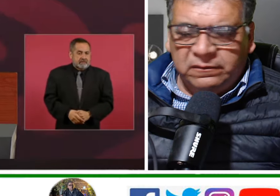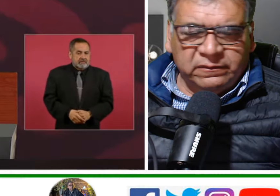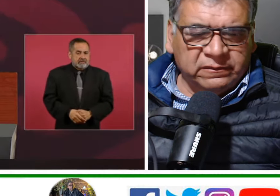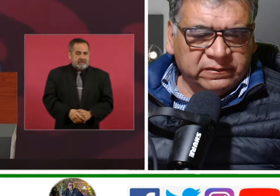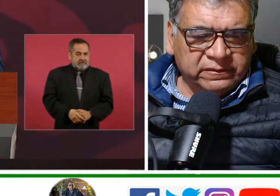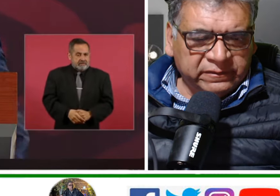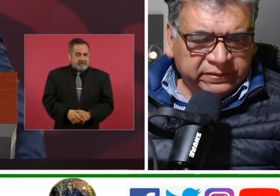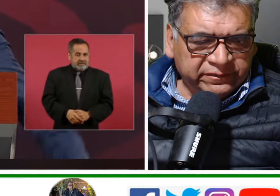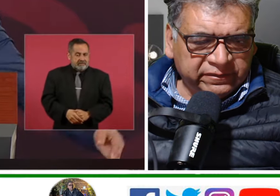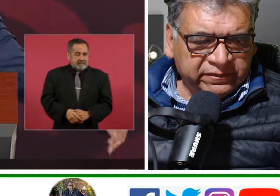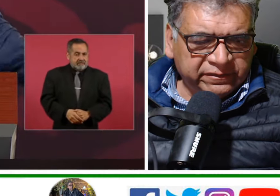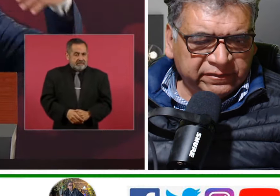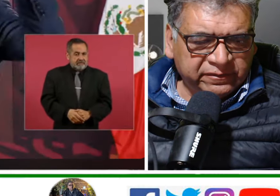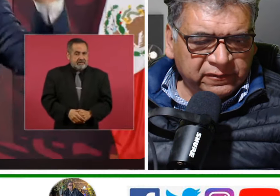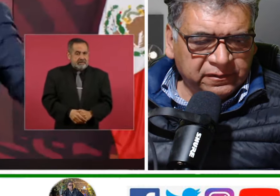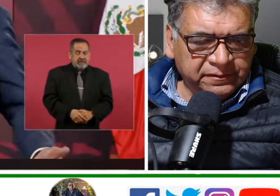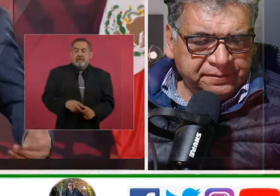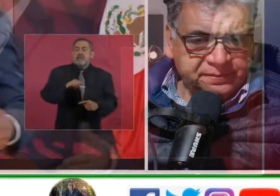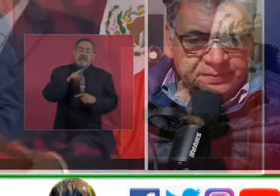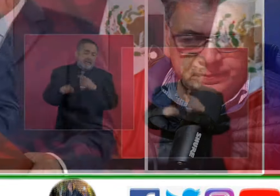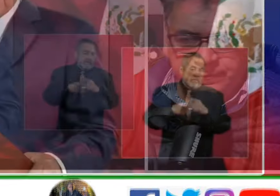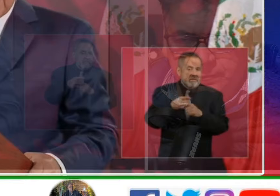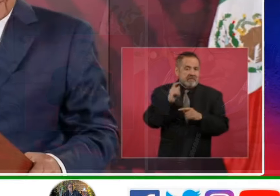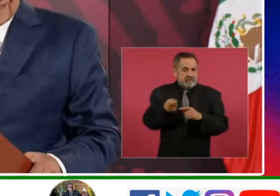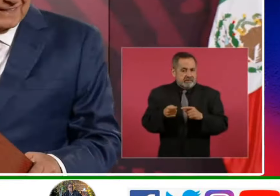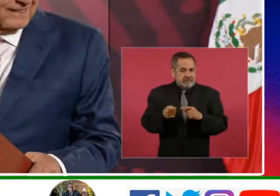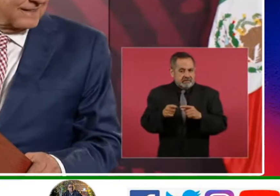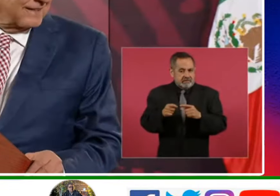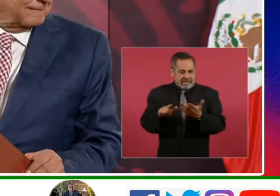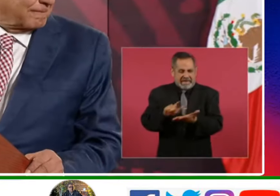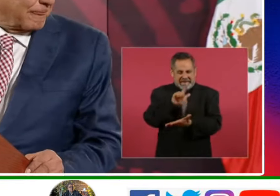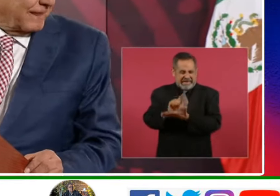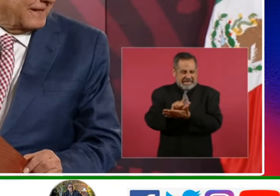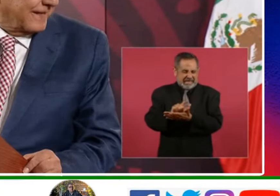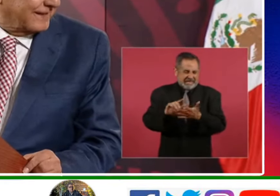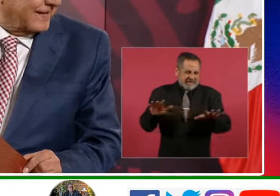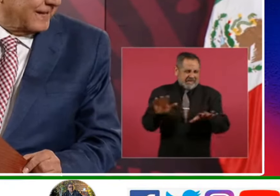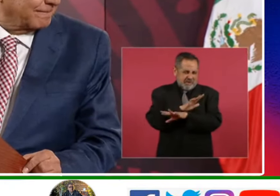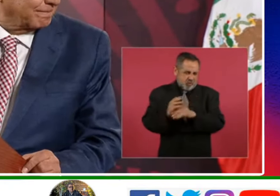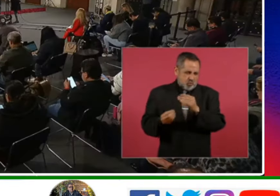viene la reforma eléctrica energética